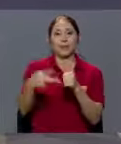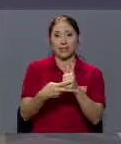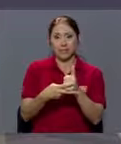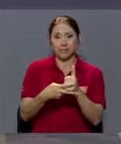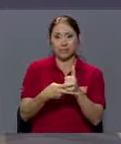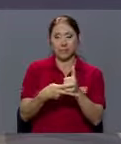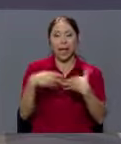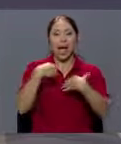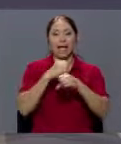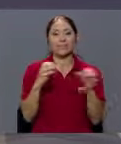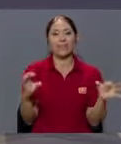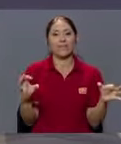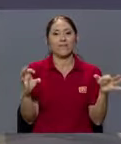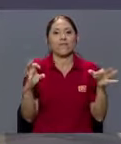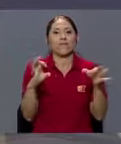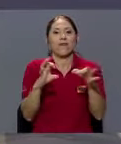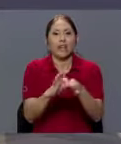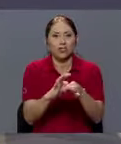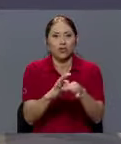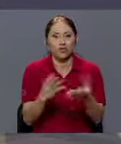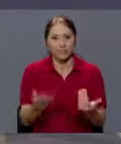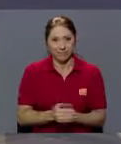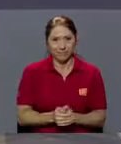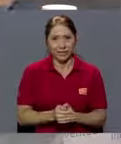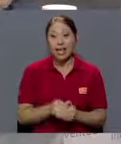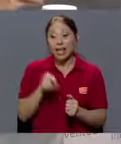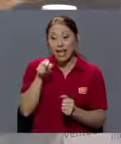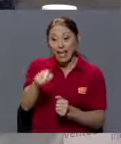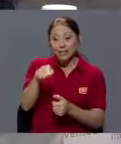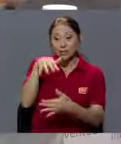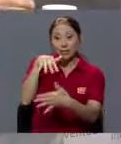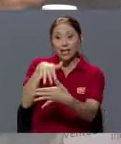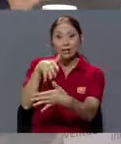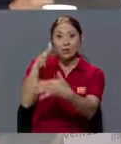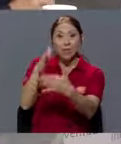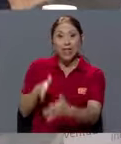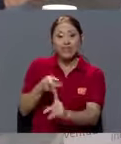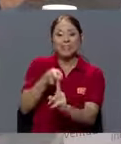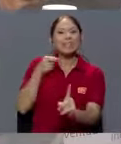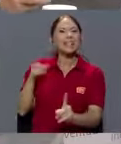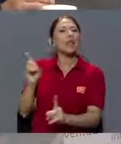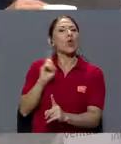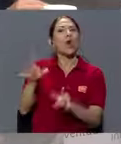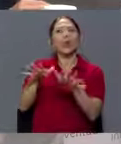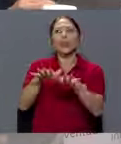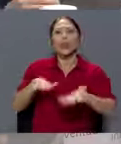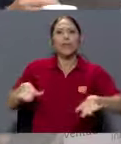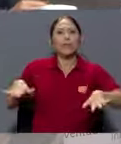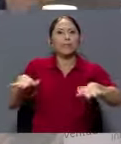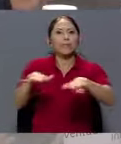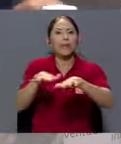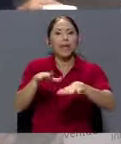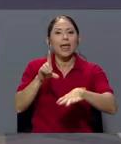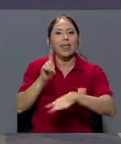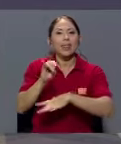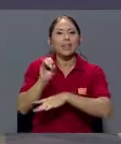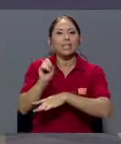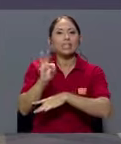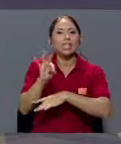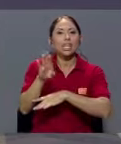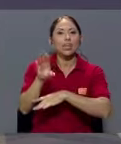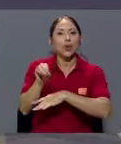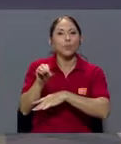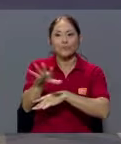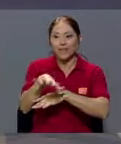vez correlaciona el lugar de procedencia de los estudiantes, fundamentalmente el distrito